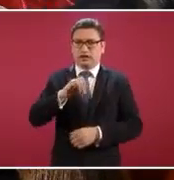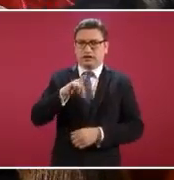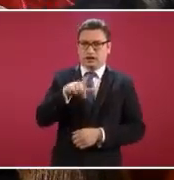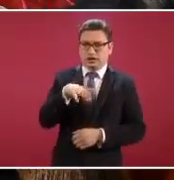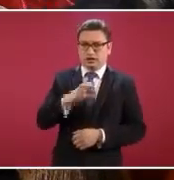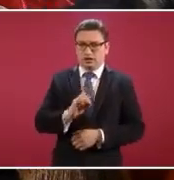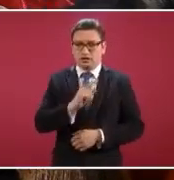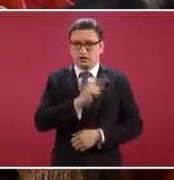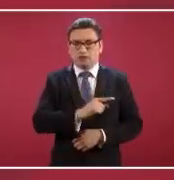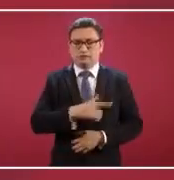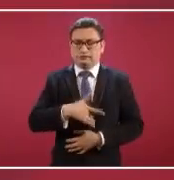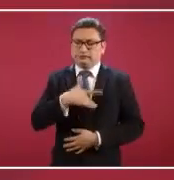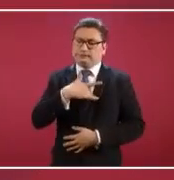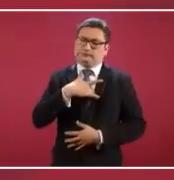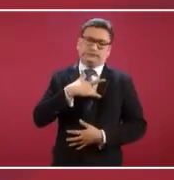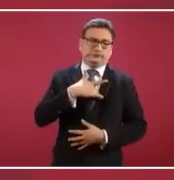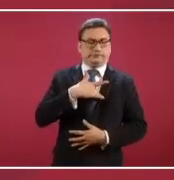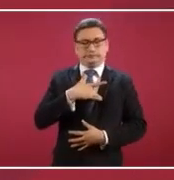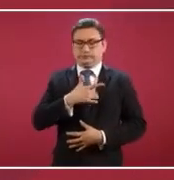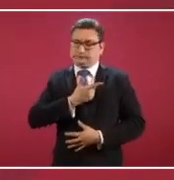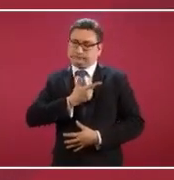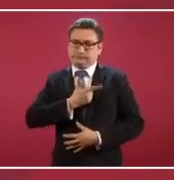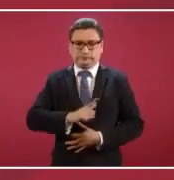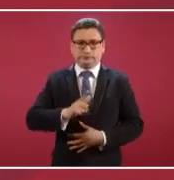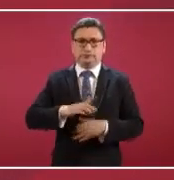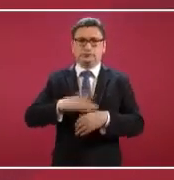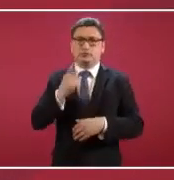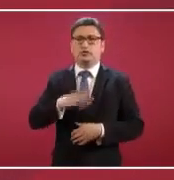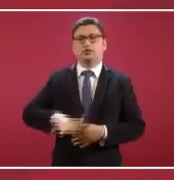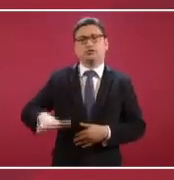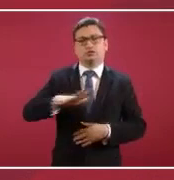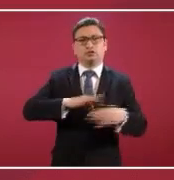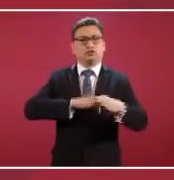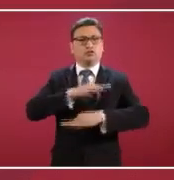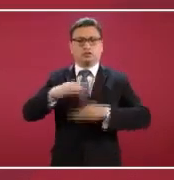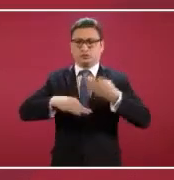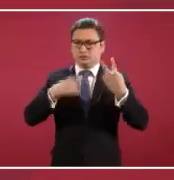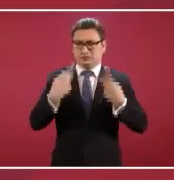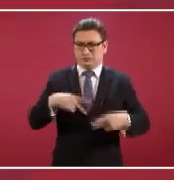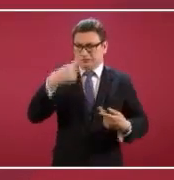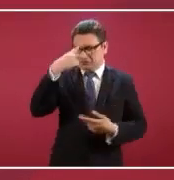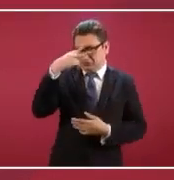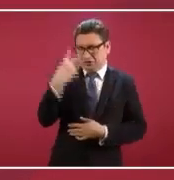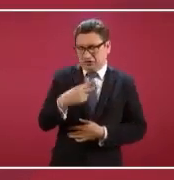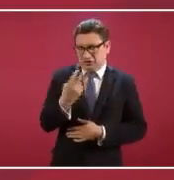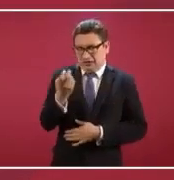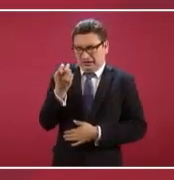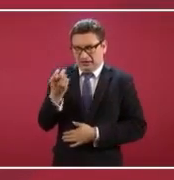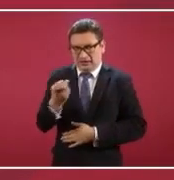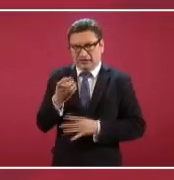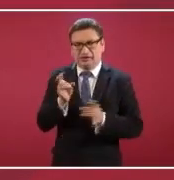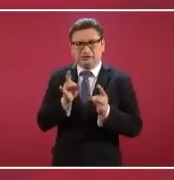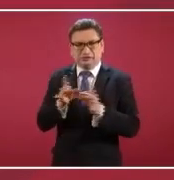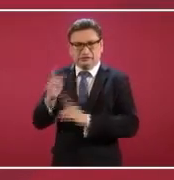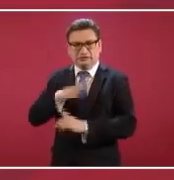encabeza la indignación de México, de la sociedad mexicana, respecto a estos trágicos